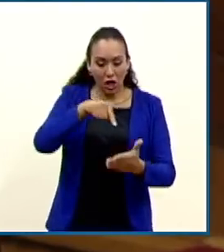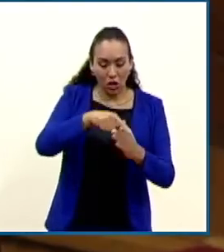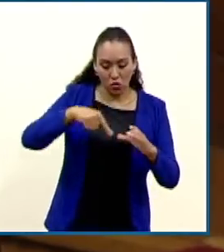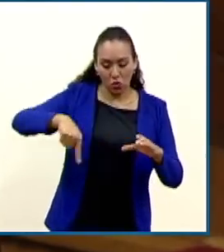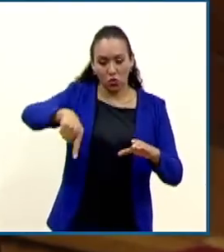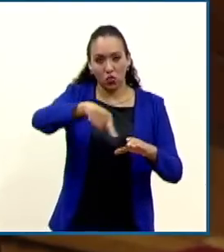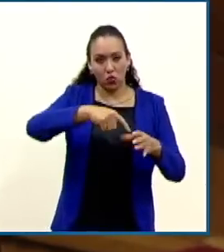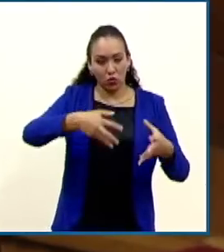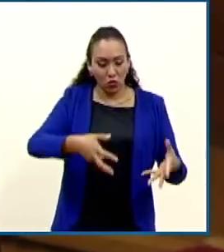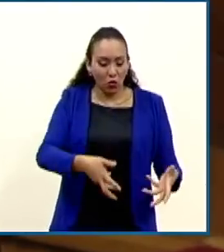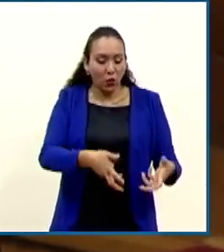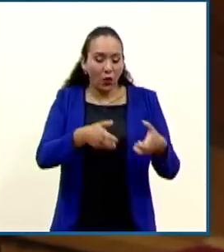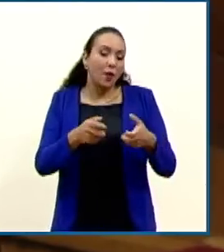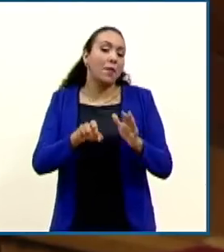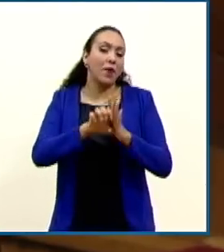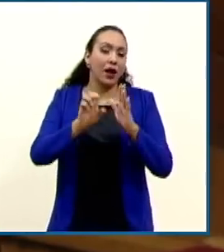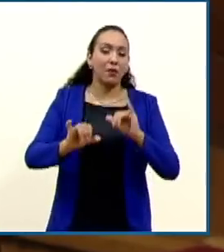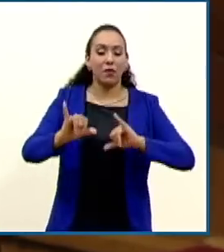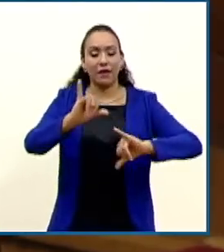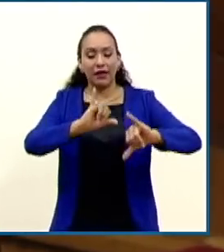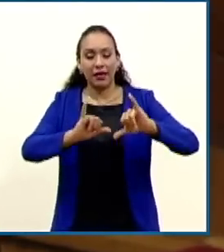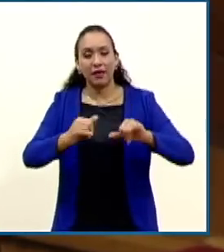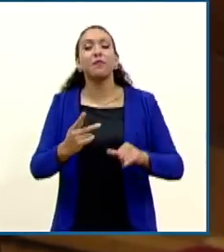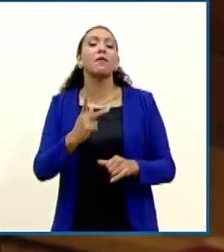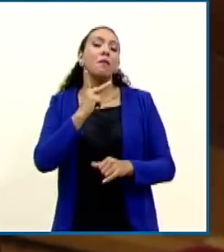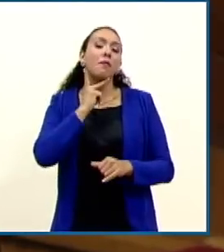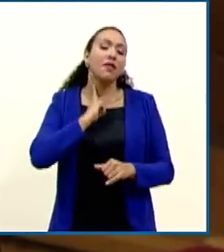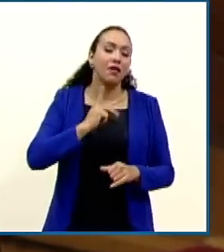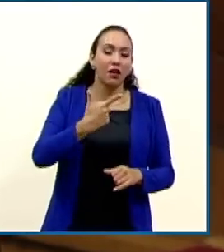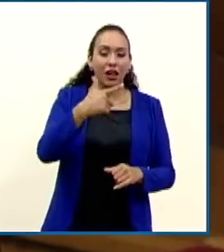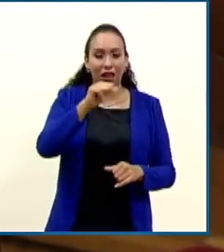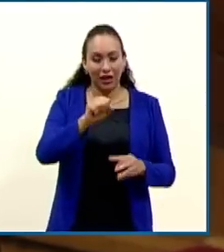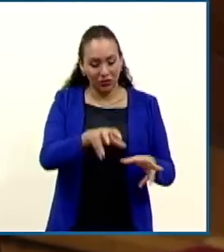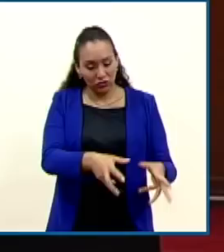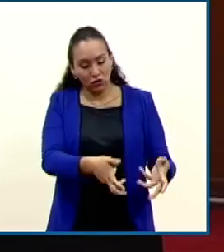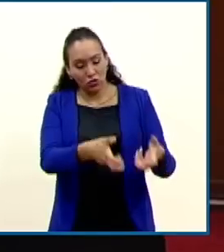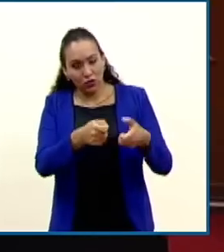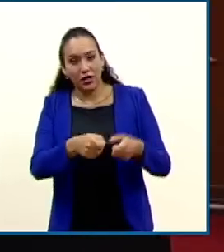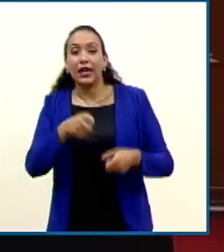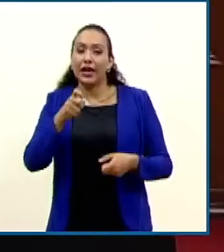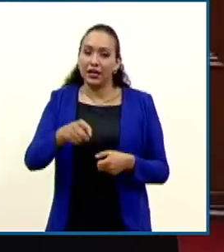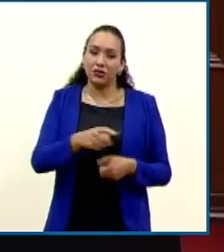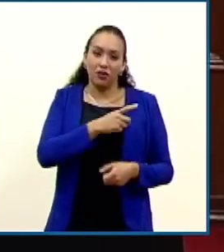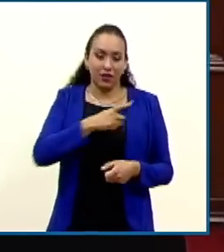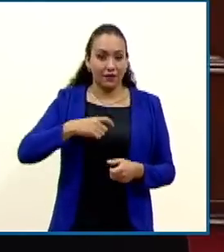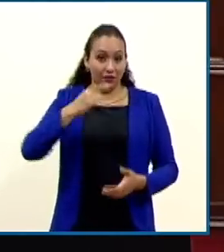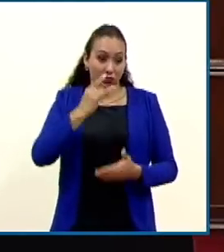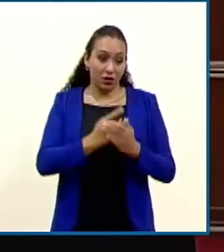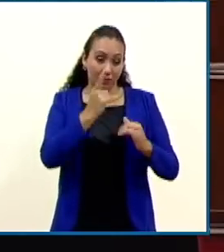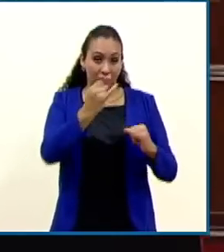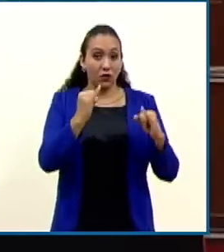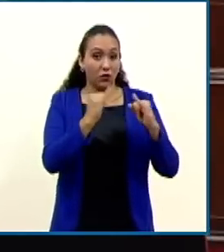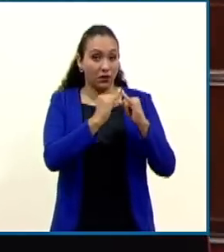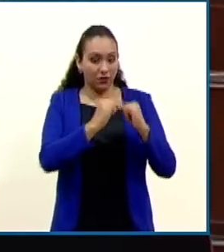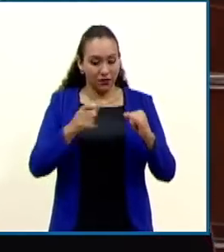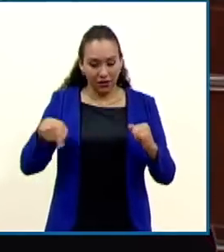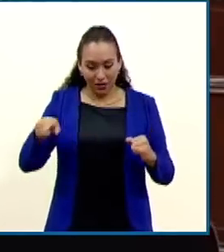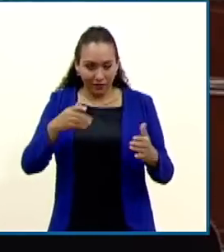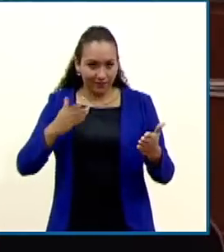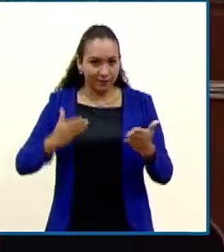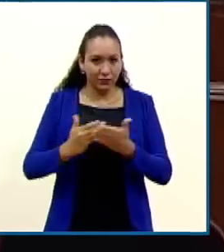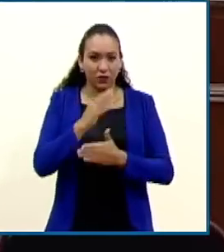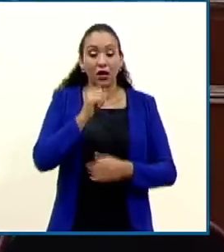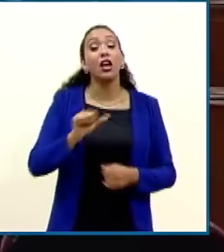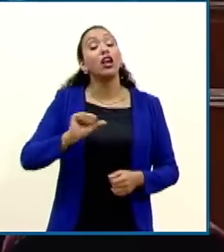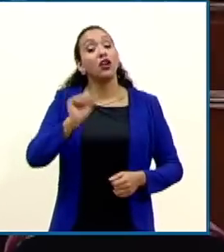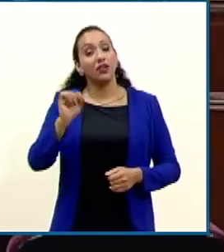por la licencia para la construcción, suministro e instalación de estructuras y sistemas de telecomunicaciones. Las disposiciones